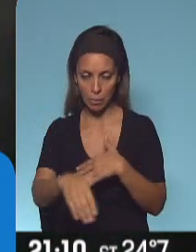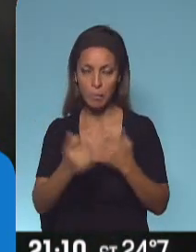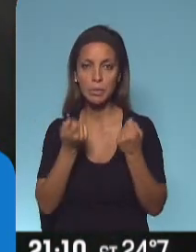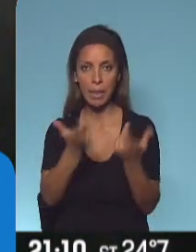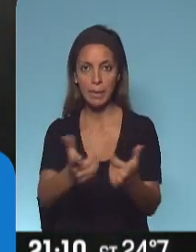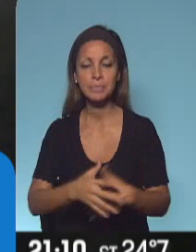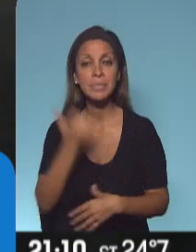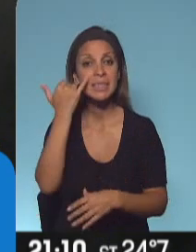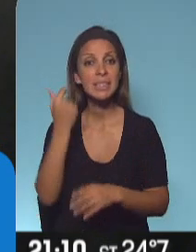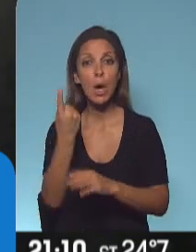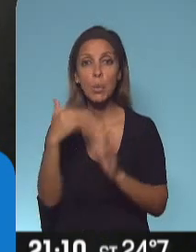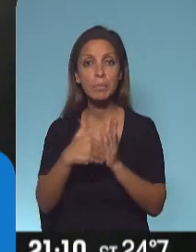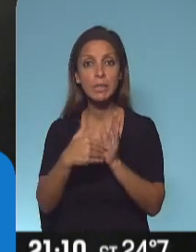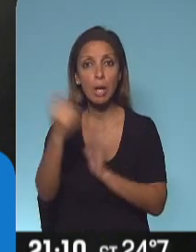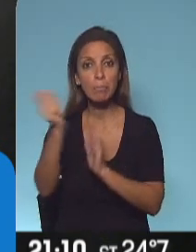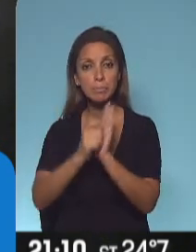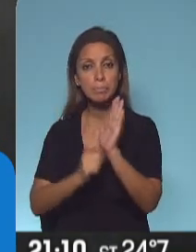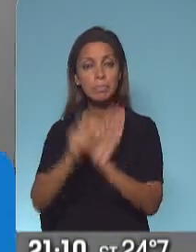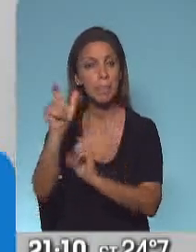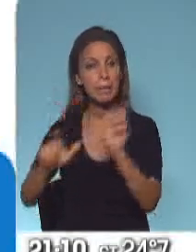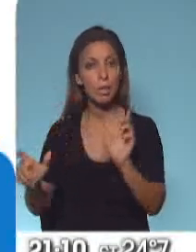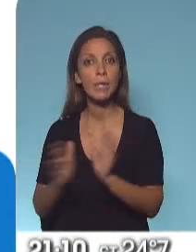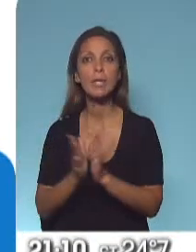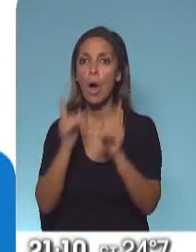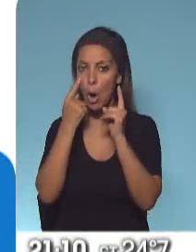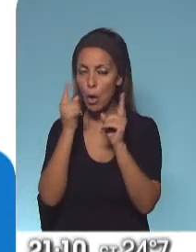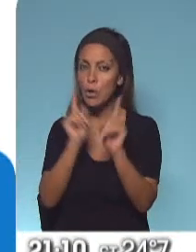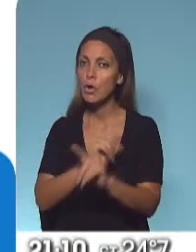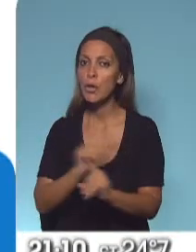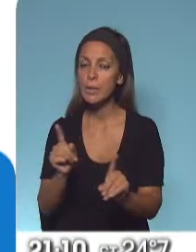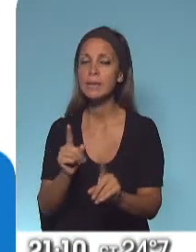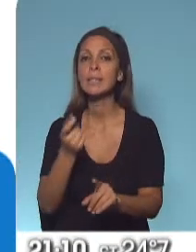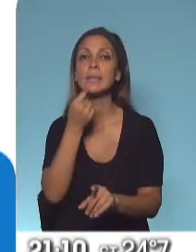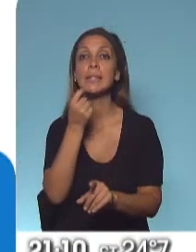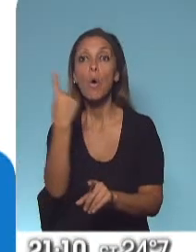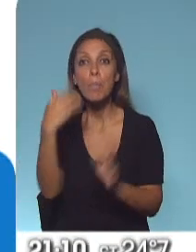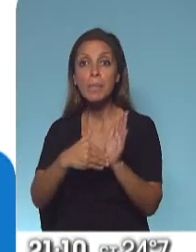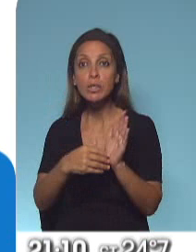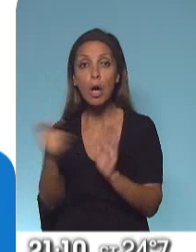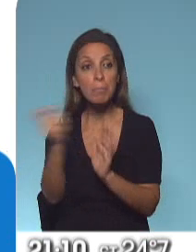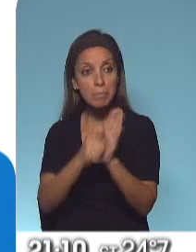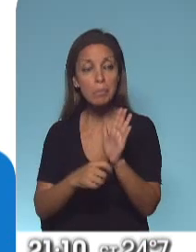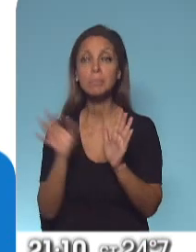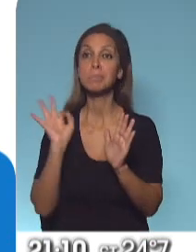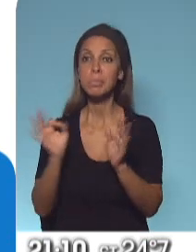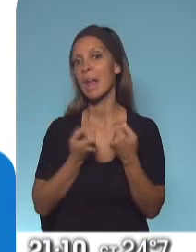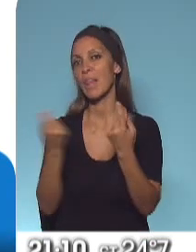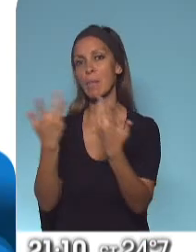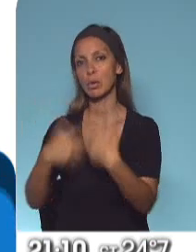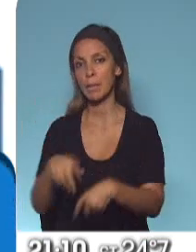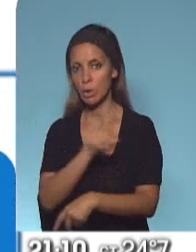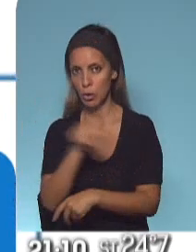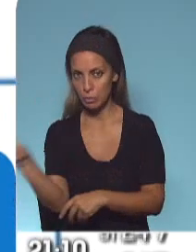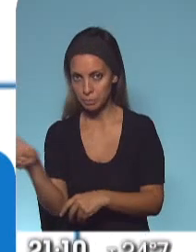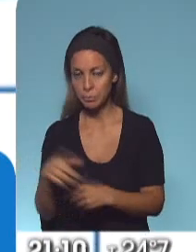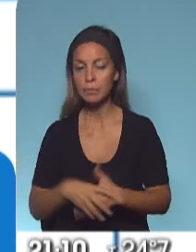1 millón de inscriptos. Esto no quiere decir de todas maneras que todos los que se inscriban reciban el beneficio. El Estado se